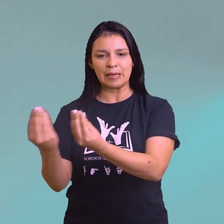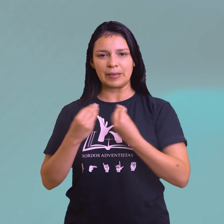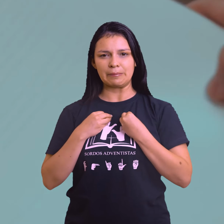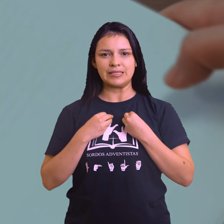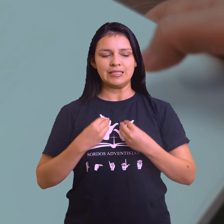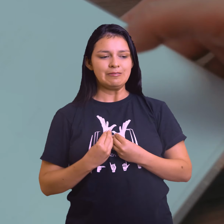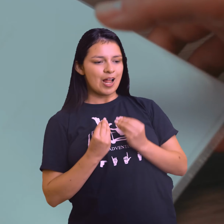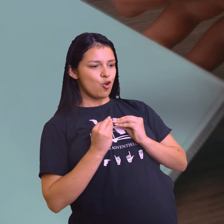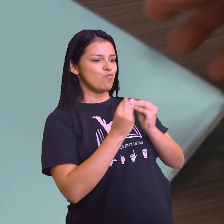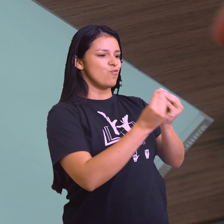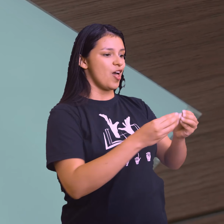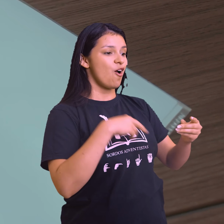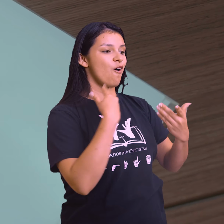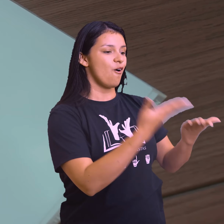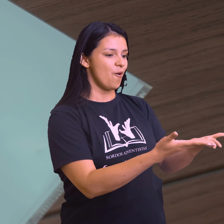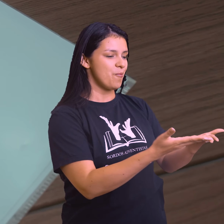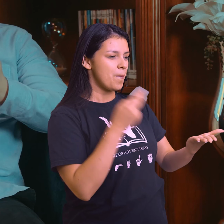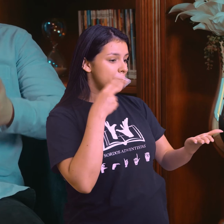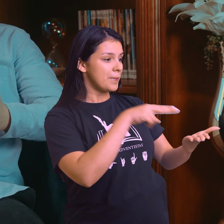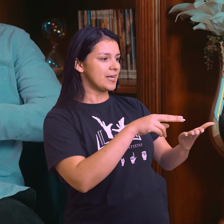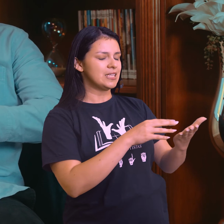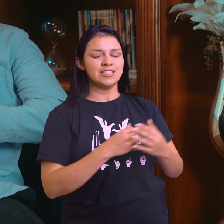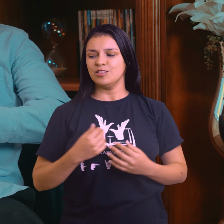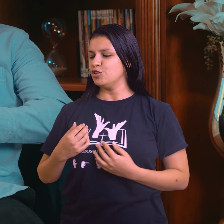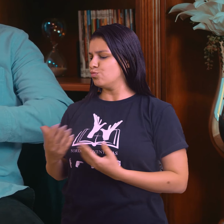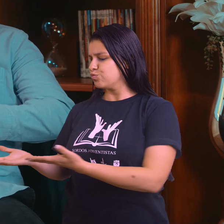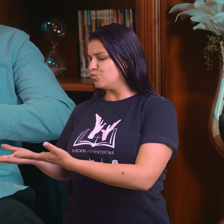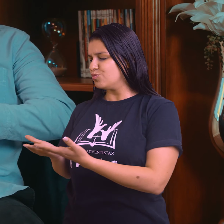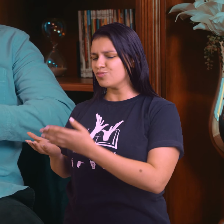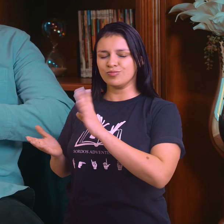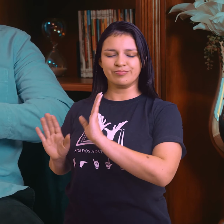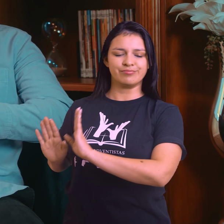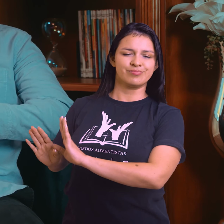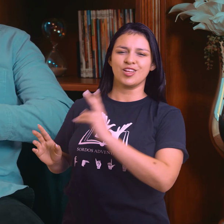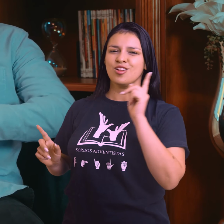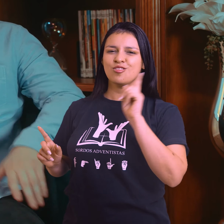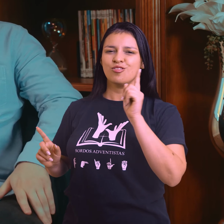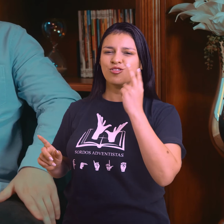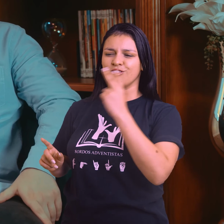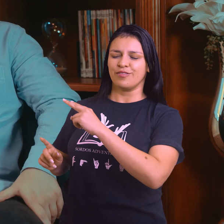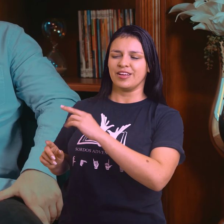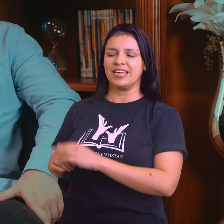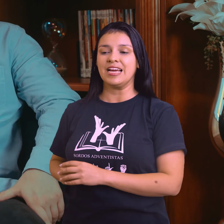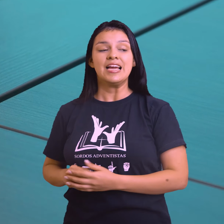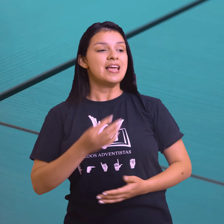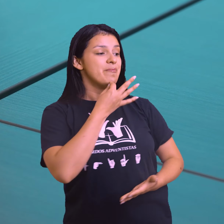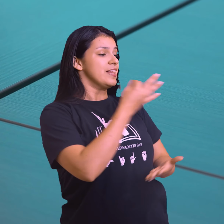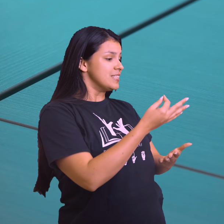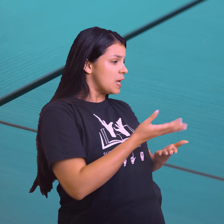enseñó varias veces. Mira, no es que yo lo haya visto, pero me ponía encima de la mesa y me decía, hoy, está aquí,